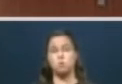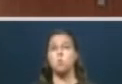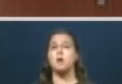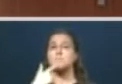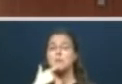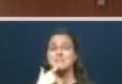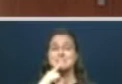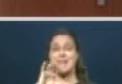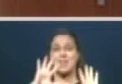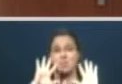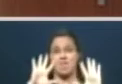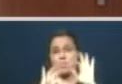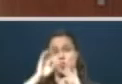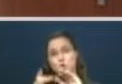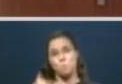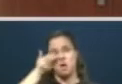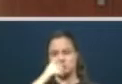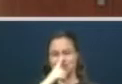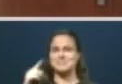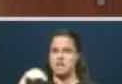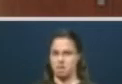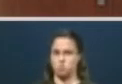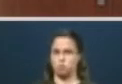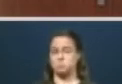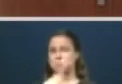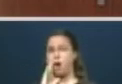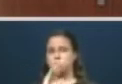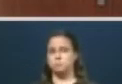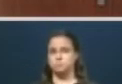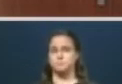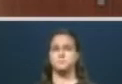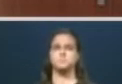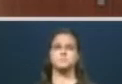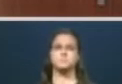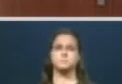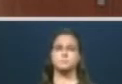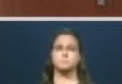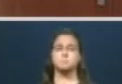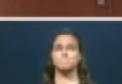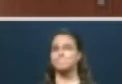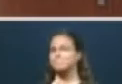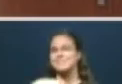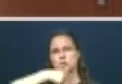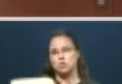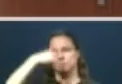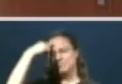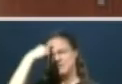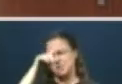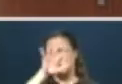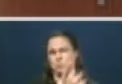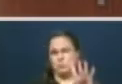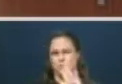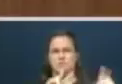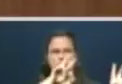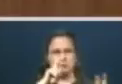en el presente ejercicio e a nadie se le oculta la gran complejidad de cada una de estas